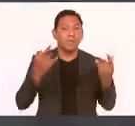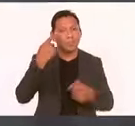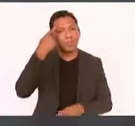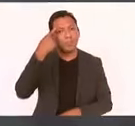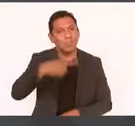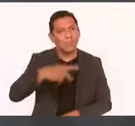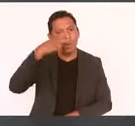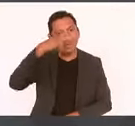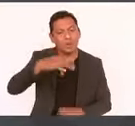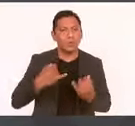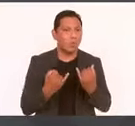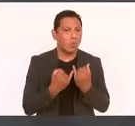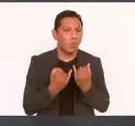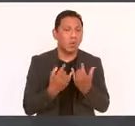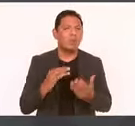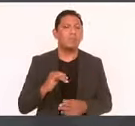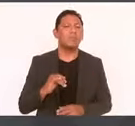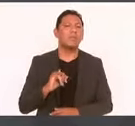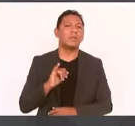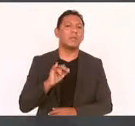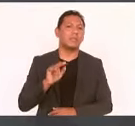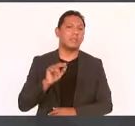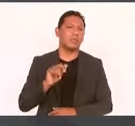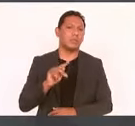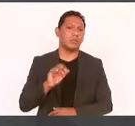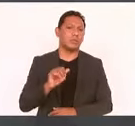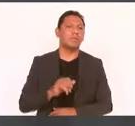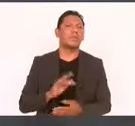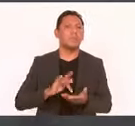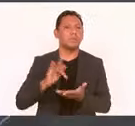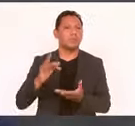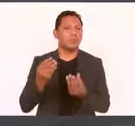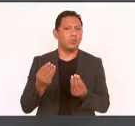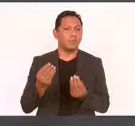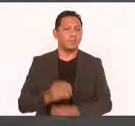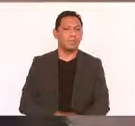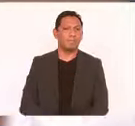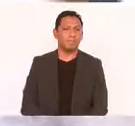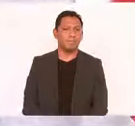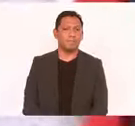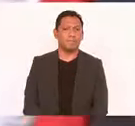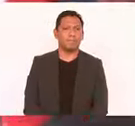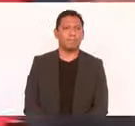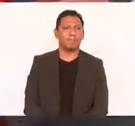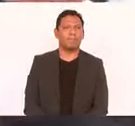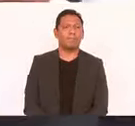y para el Instituto Nacional de Antropología e Historia. Muchas gracias.